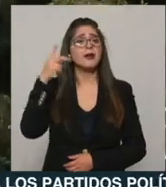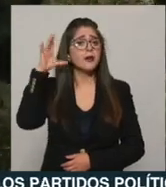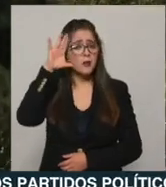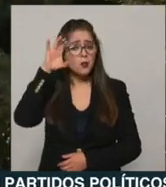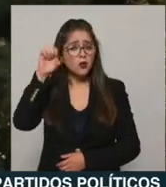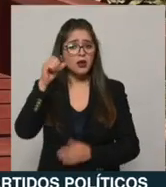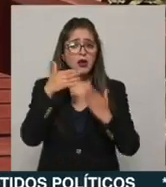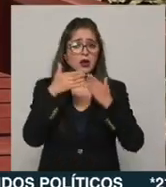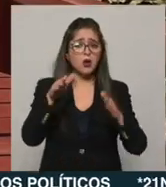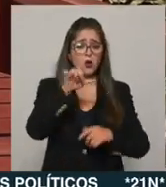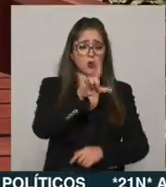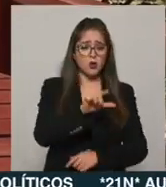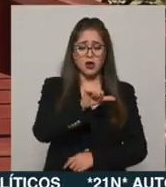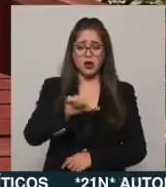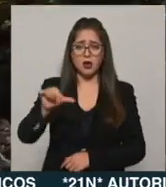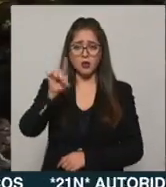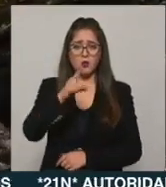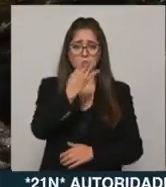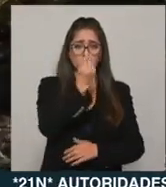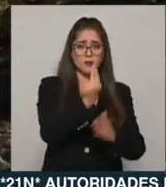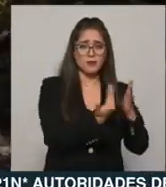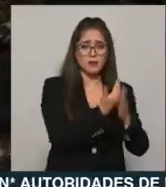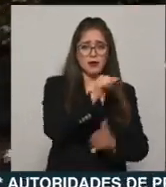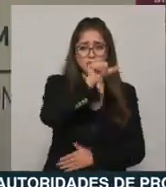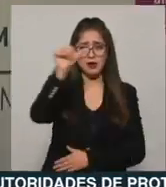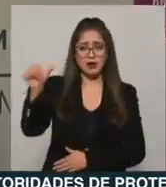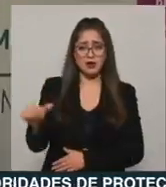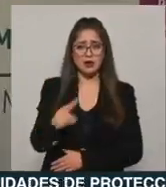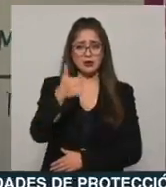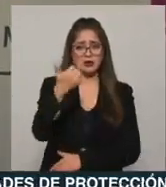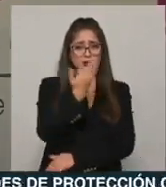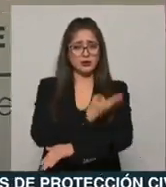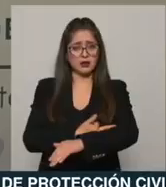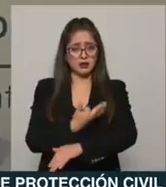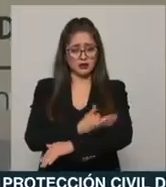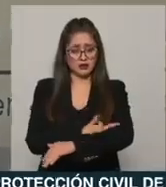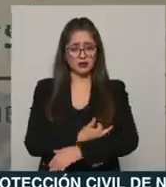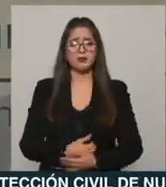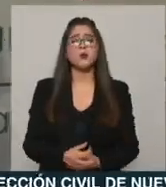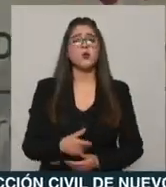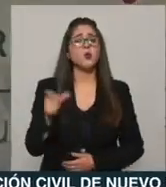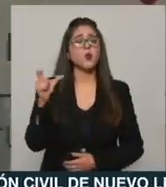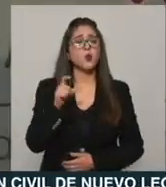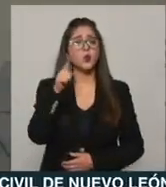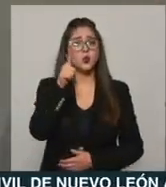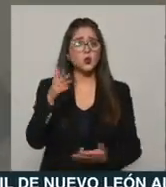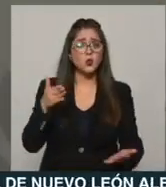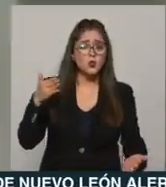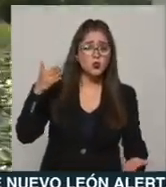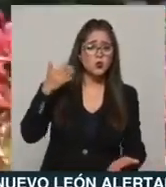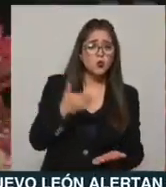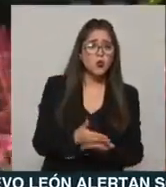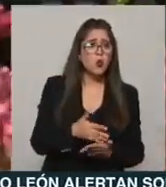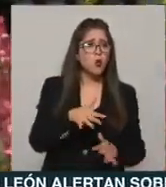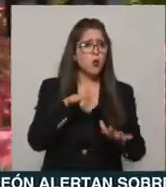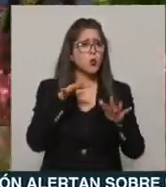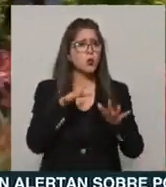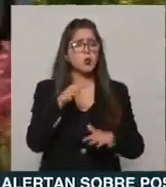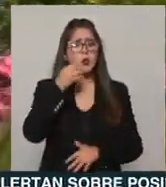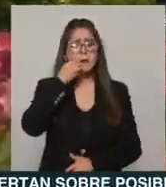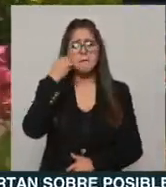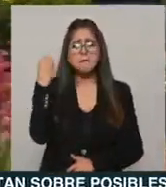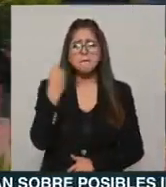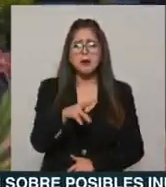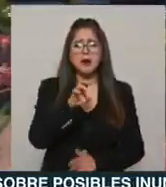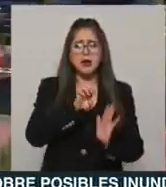de lunes a domingo de 9 de la mañana a 6 de la tarde. Desde que llegas a este lugar quedas asombrado y solo basta con